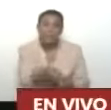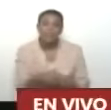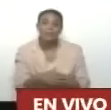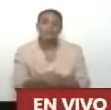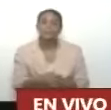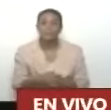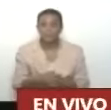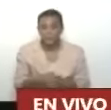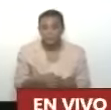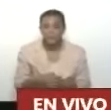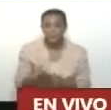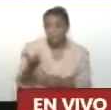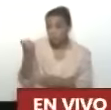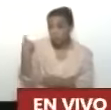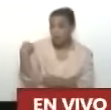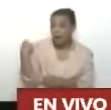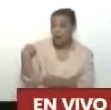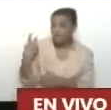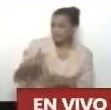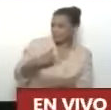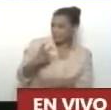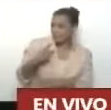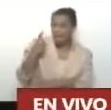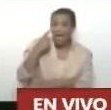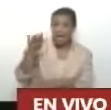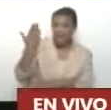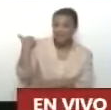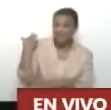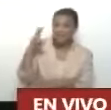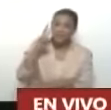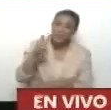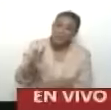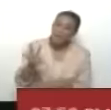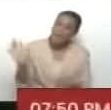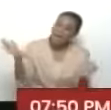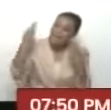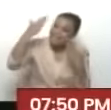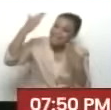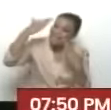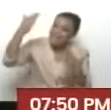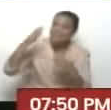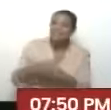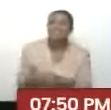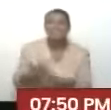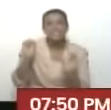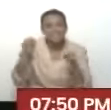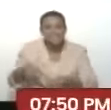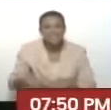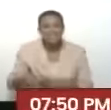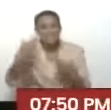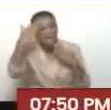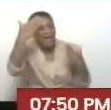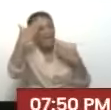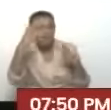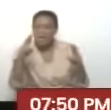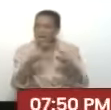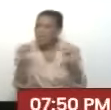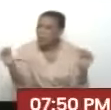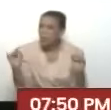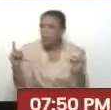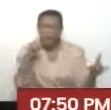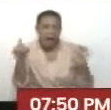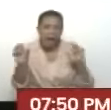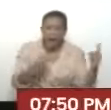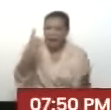las escuelas. Yo estuve ayer en el acto, mi presidente. ¿Tú estuviste? ¿Yo te vi? Sí. ¿Yo te saludé? Sí. Oye, tú estás en todo, María Alexandra. Sí,